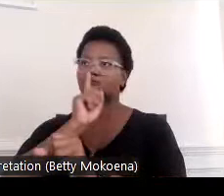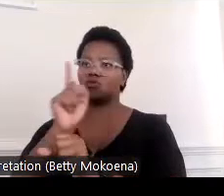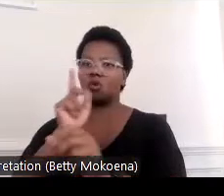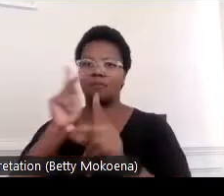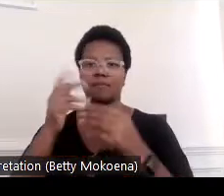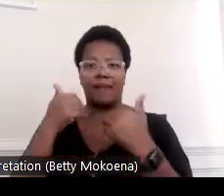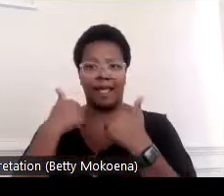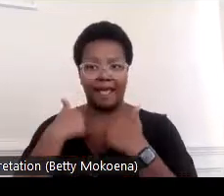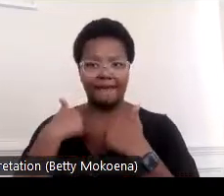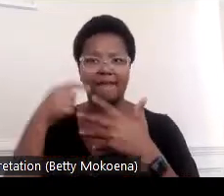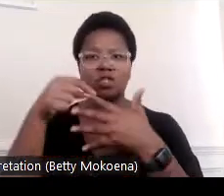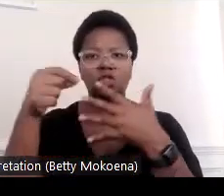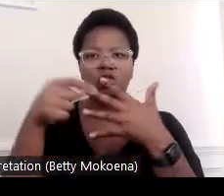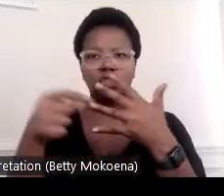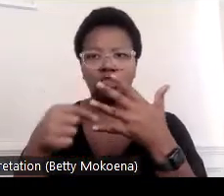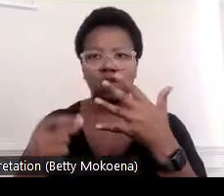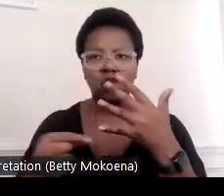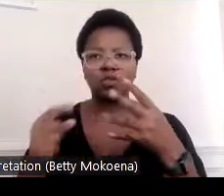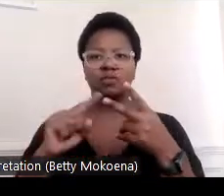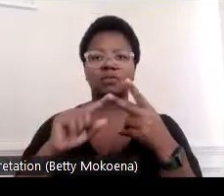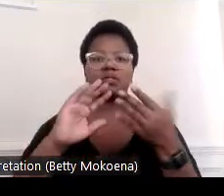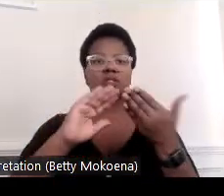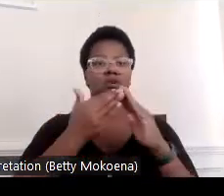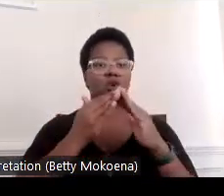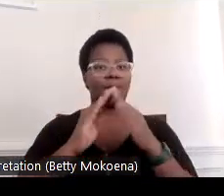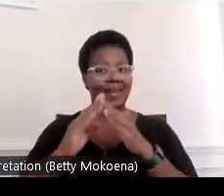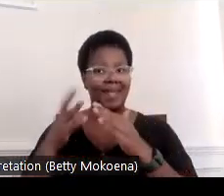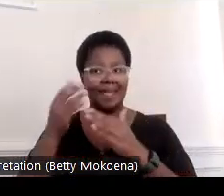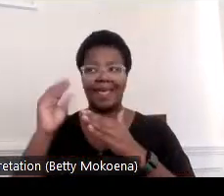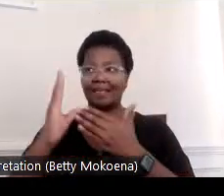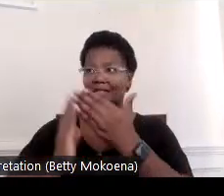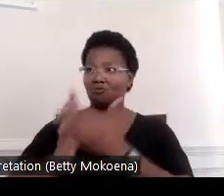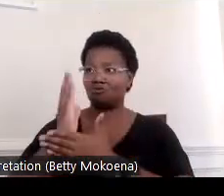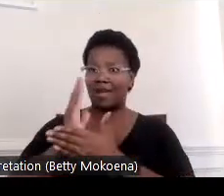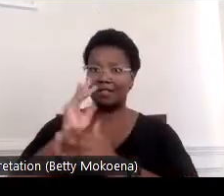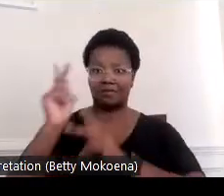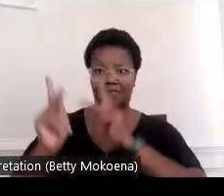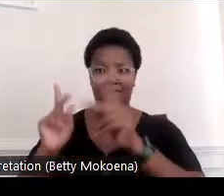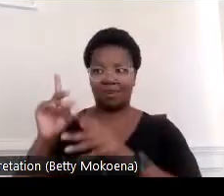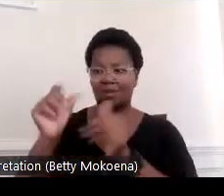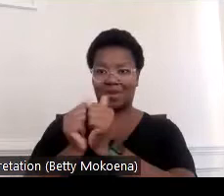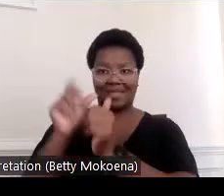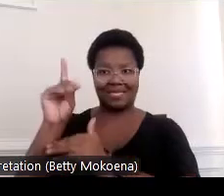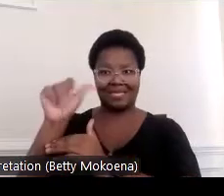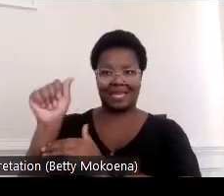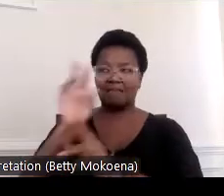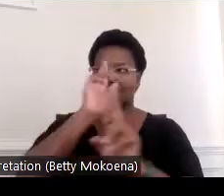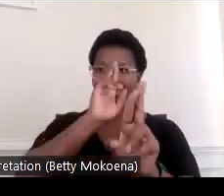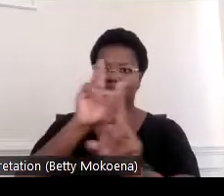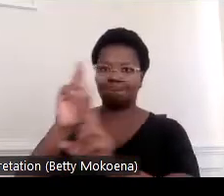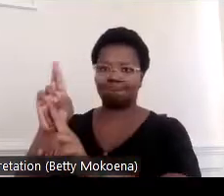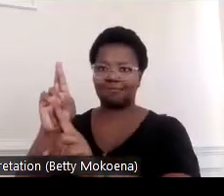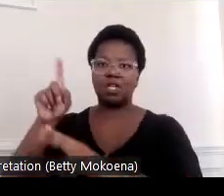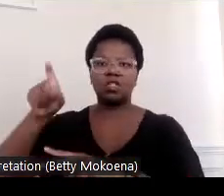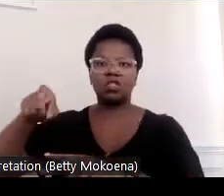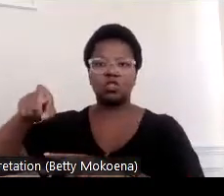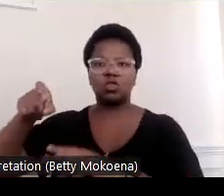que la gente tenga lección y que tenga comunidad y que nuestros derechos sean respetados